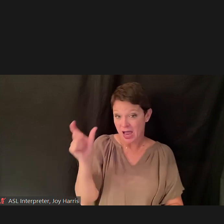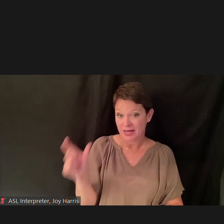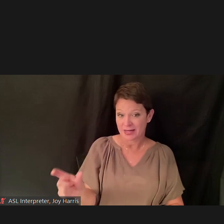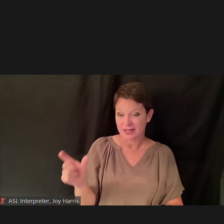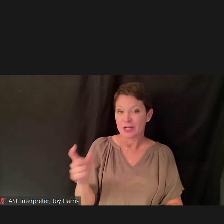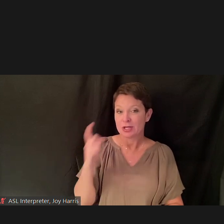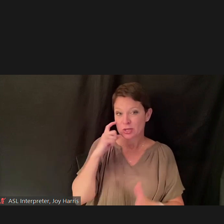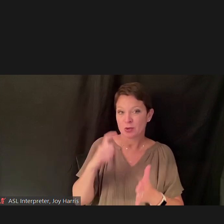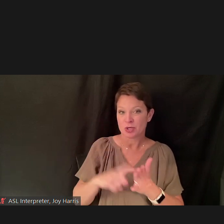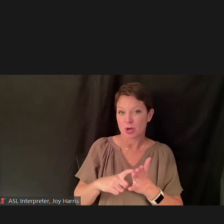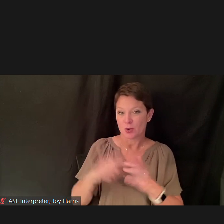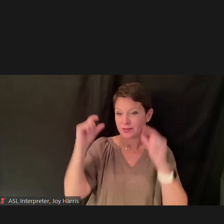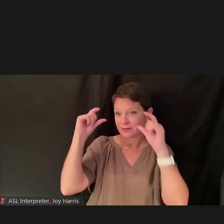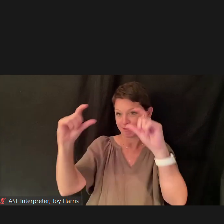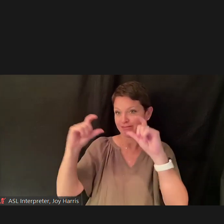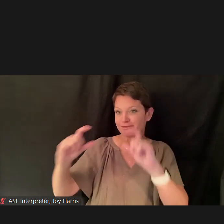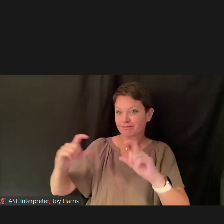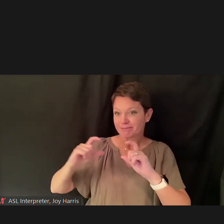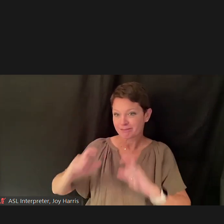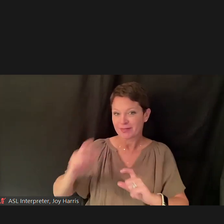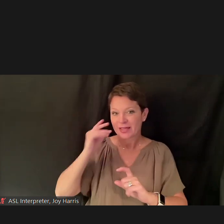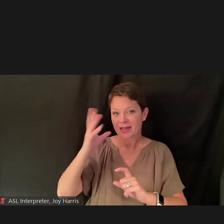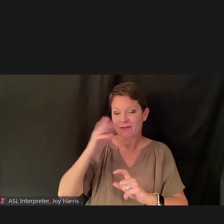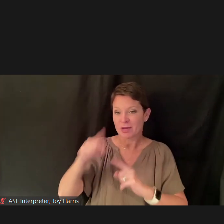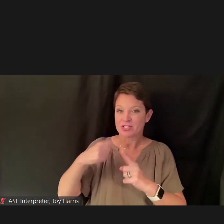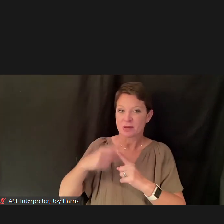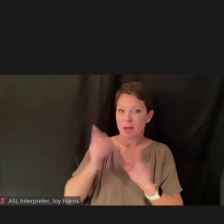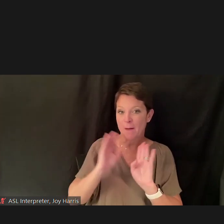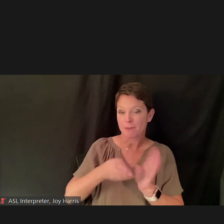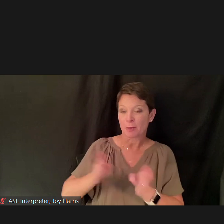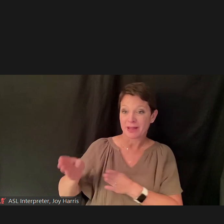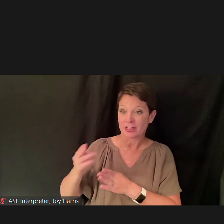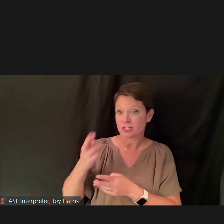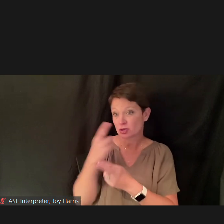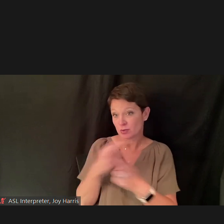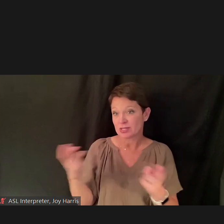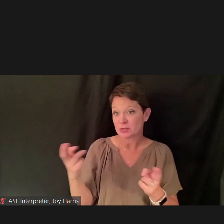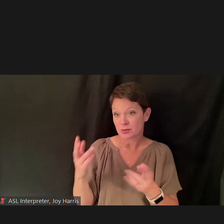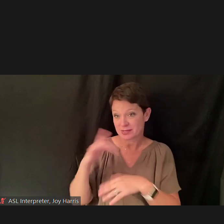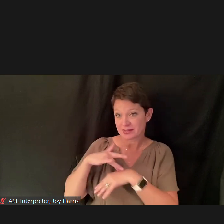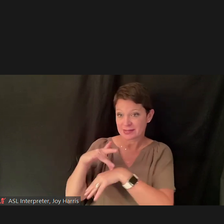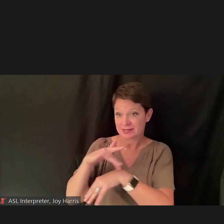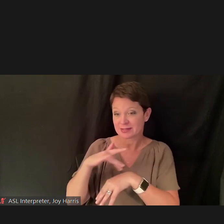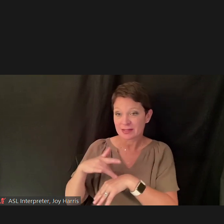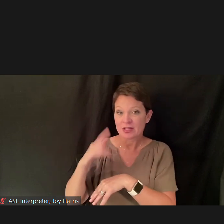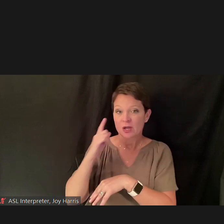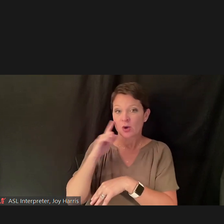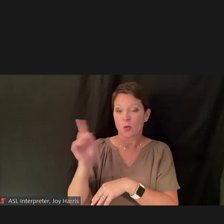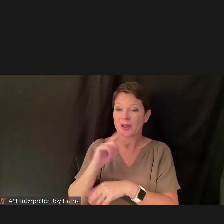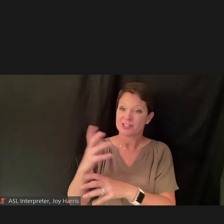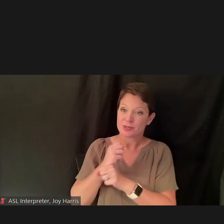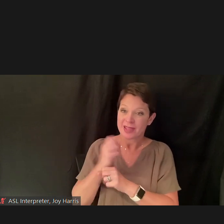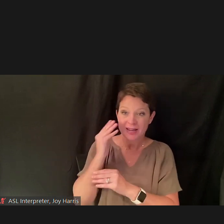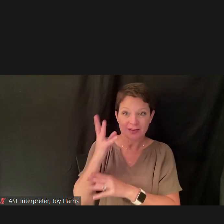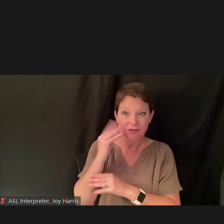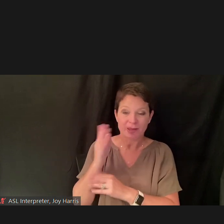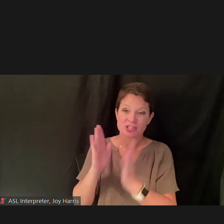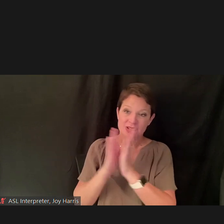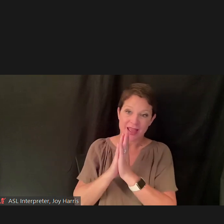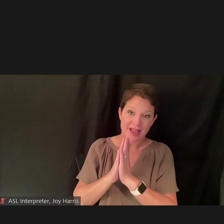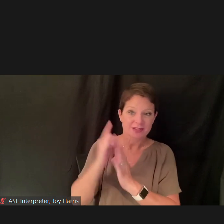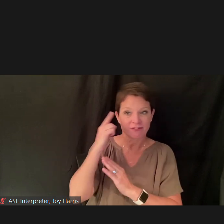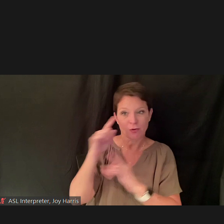También en esta presentación era sobre los recursos